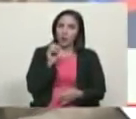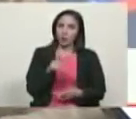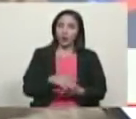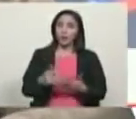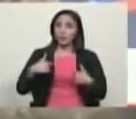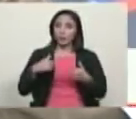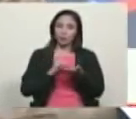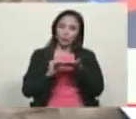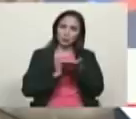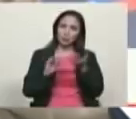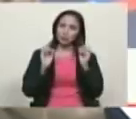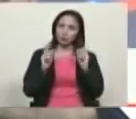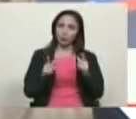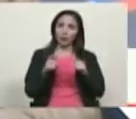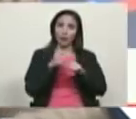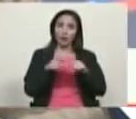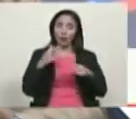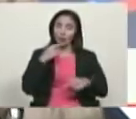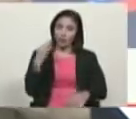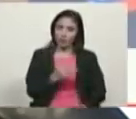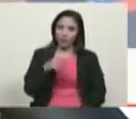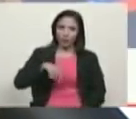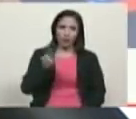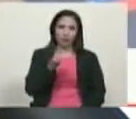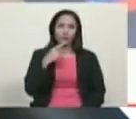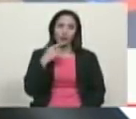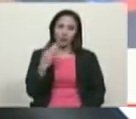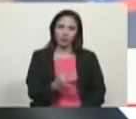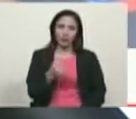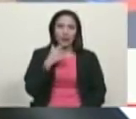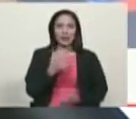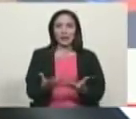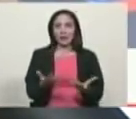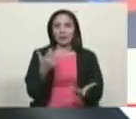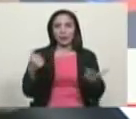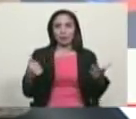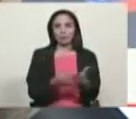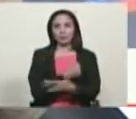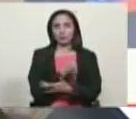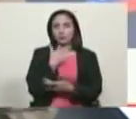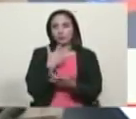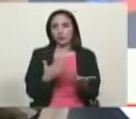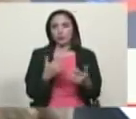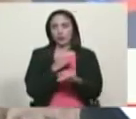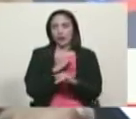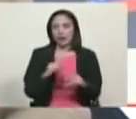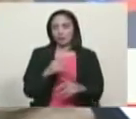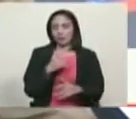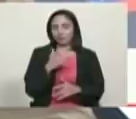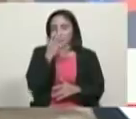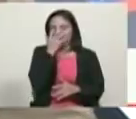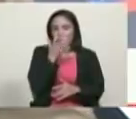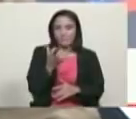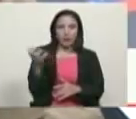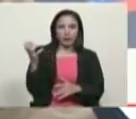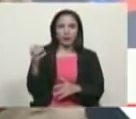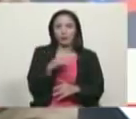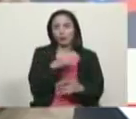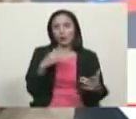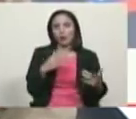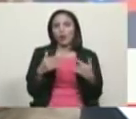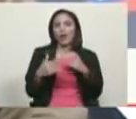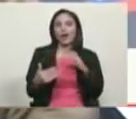que reconocer y habla sobre la verdad de Venezuela, se les cae el estereotipo que ellos han montado contra